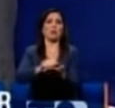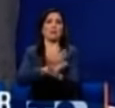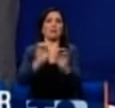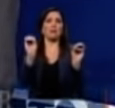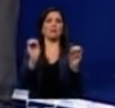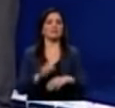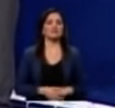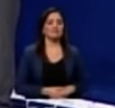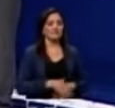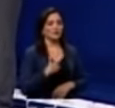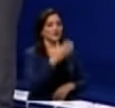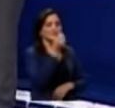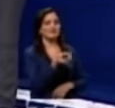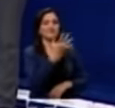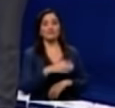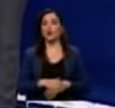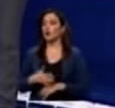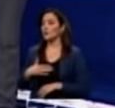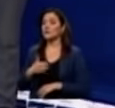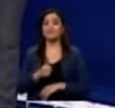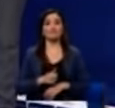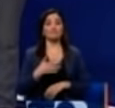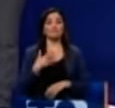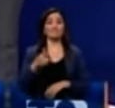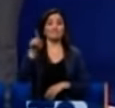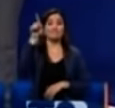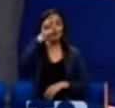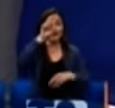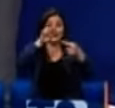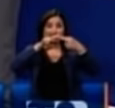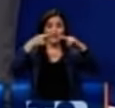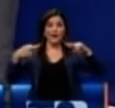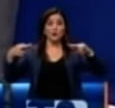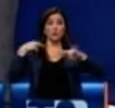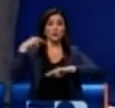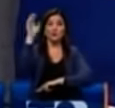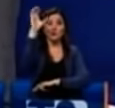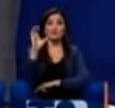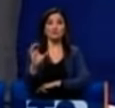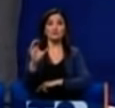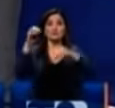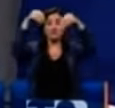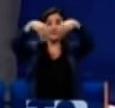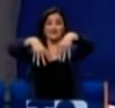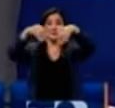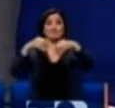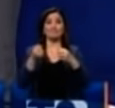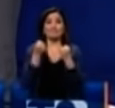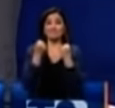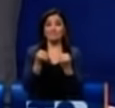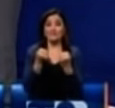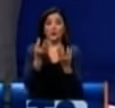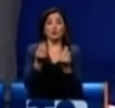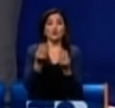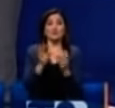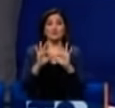estás? ¿Qué tal, Gigi? Buenos días, amigos televidentes. Y continúan también las evacuaciones en la región costera por el fuerte temporal invernal que deja a cientos de